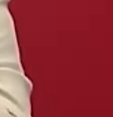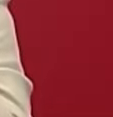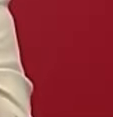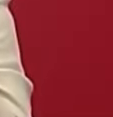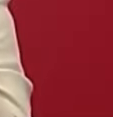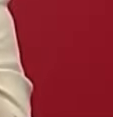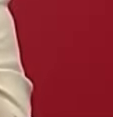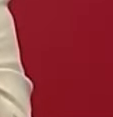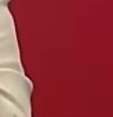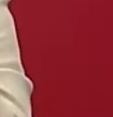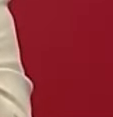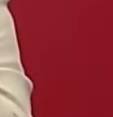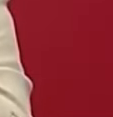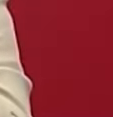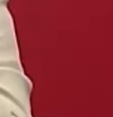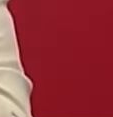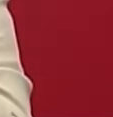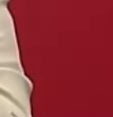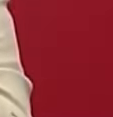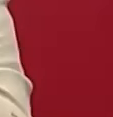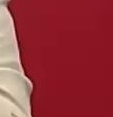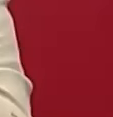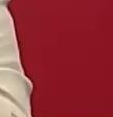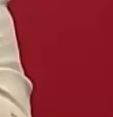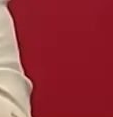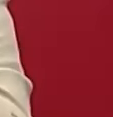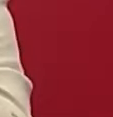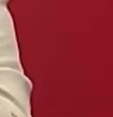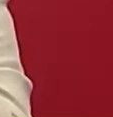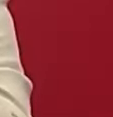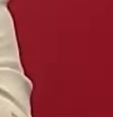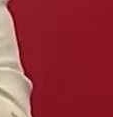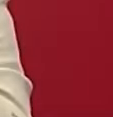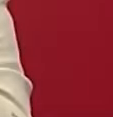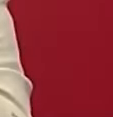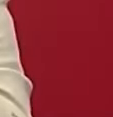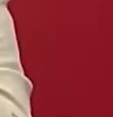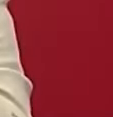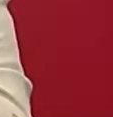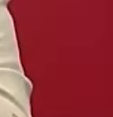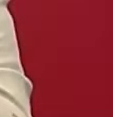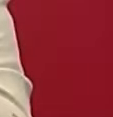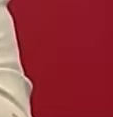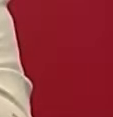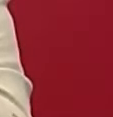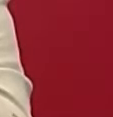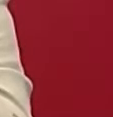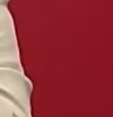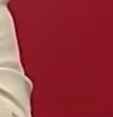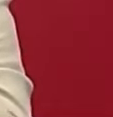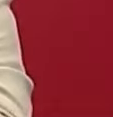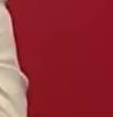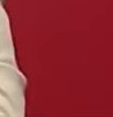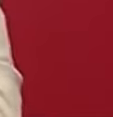una decisión y una determinación inquebrantable de terminar con las mafias en la provincia de Santa